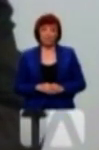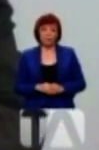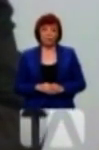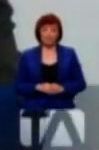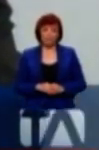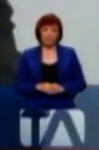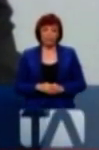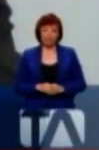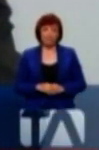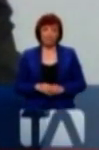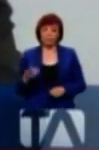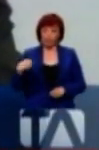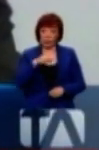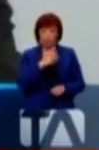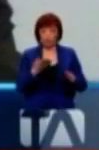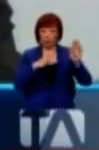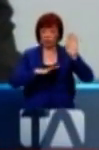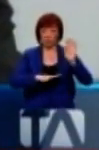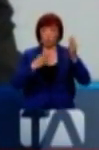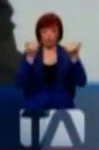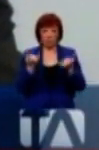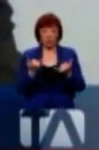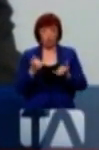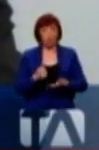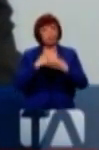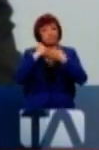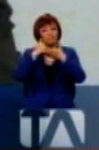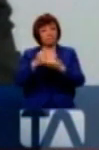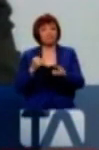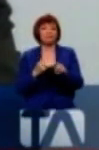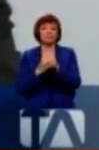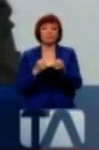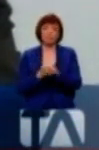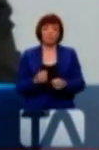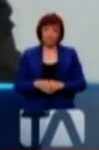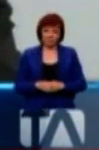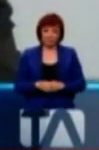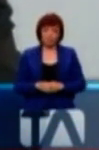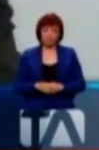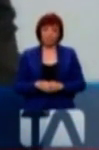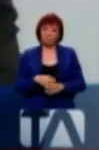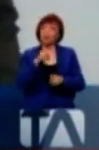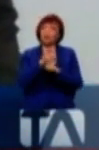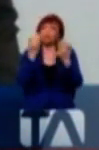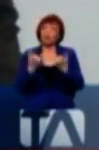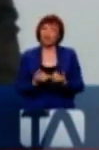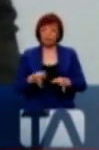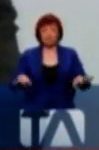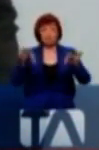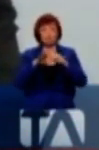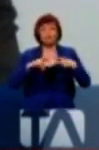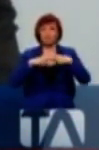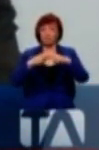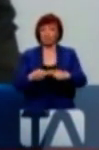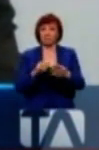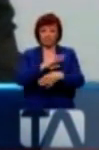Insisto en que nuestro mayor compromiso es con los hombres de la patria. Por eso queremos construir una buena relación con las instituciones académicas